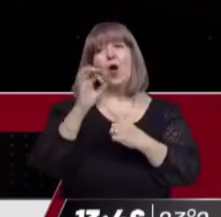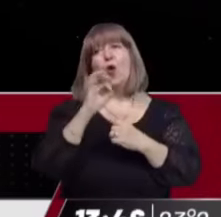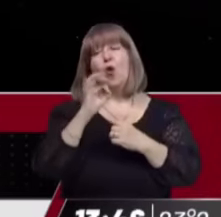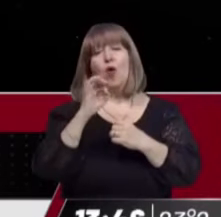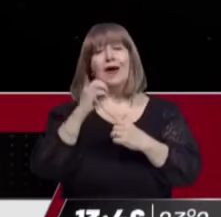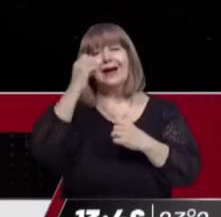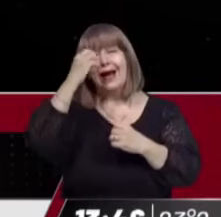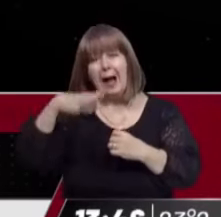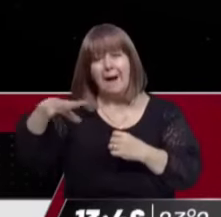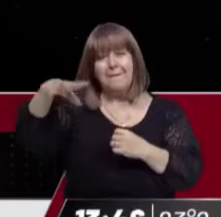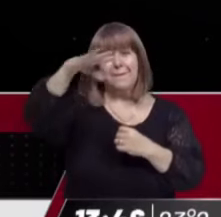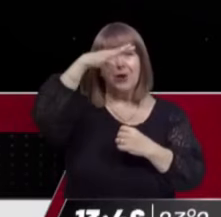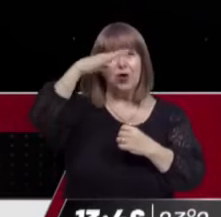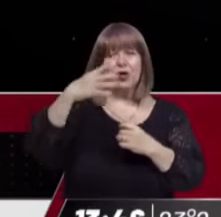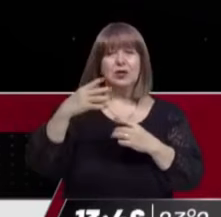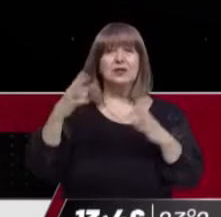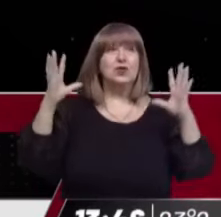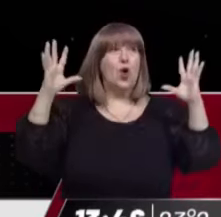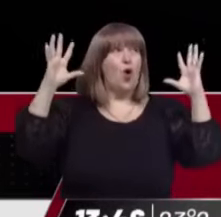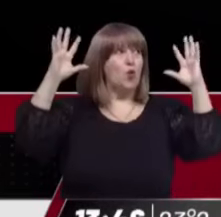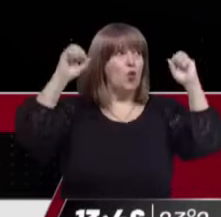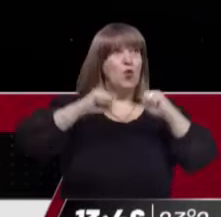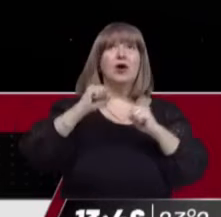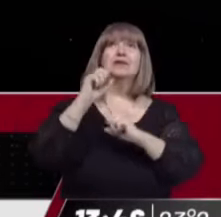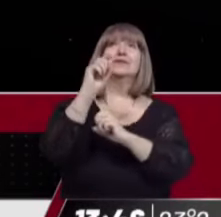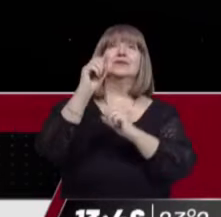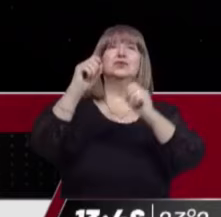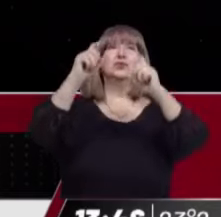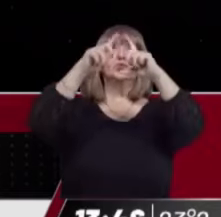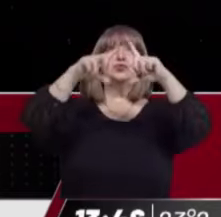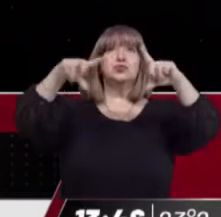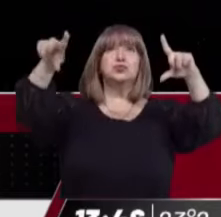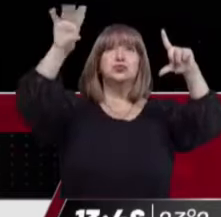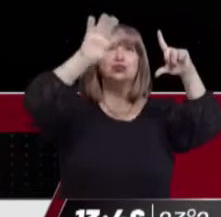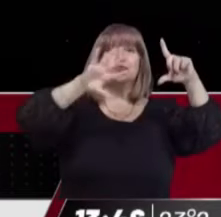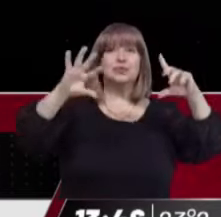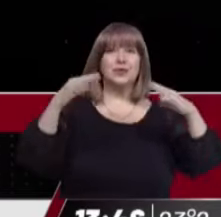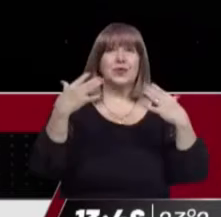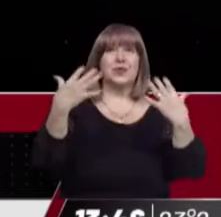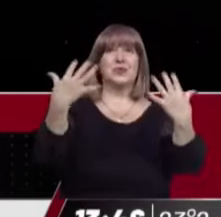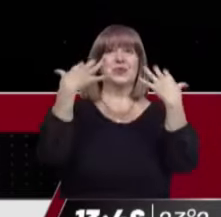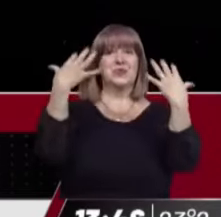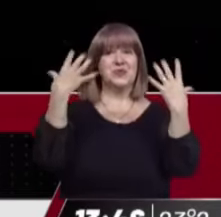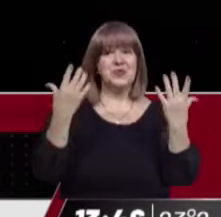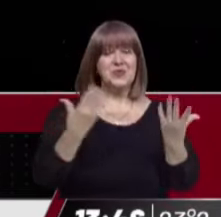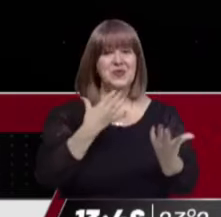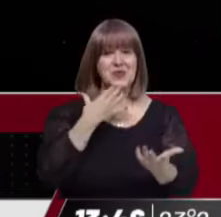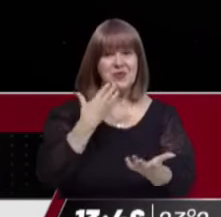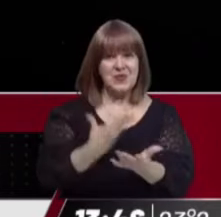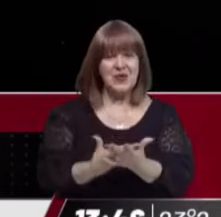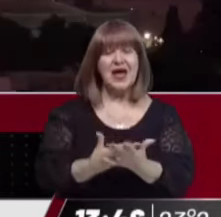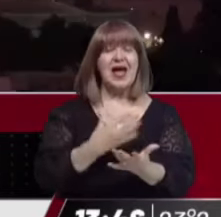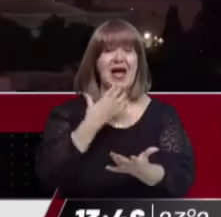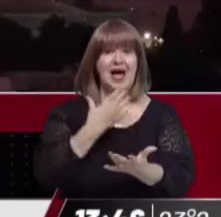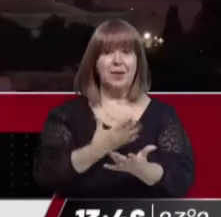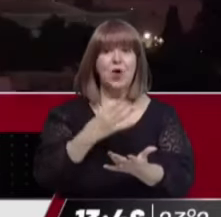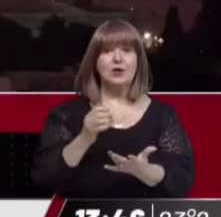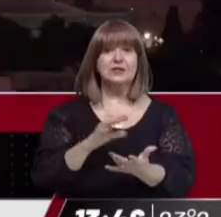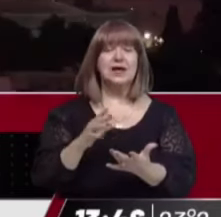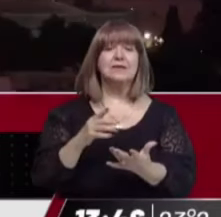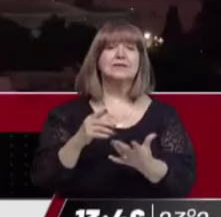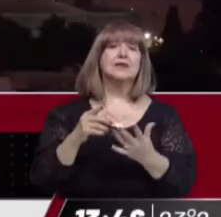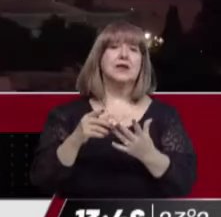los campos, ¿no? O en los suburbios donde no hay tantas luces. Y sí, se organizan las